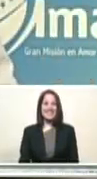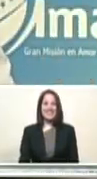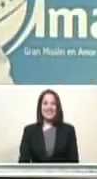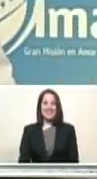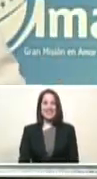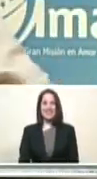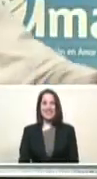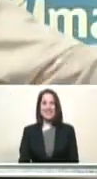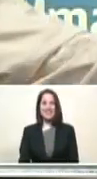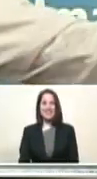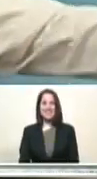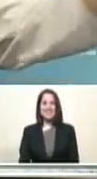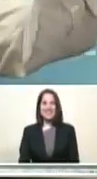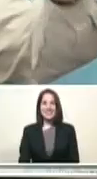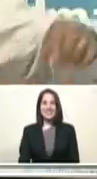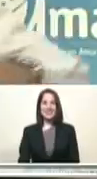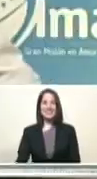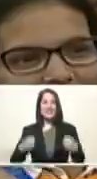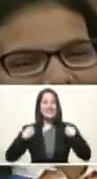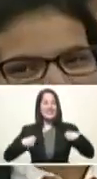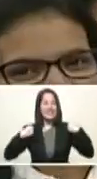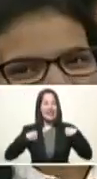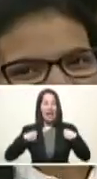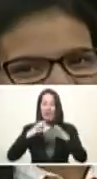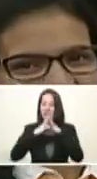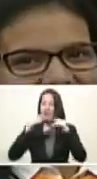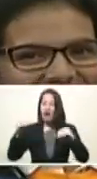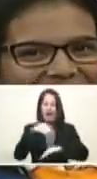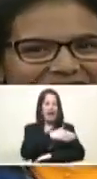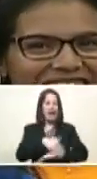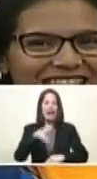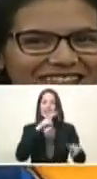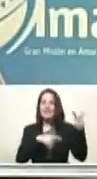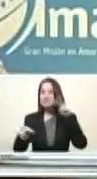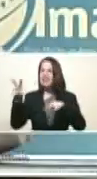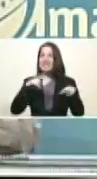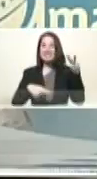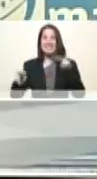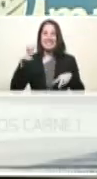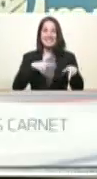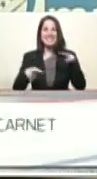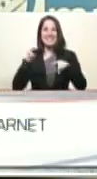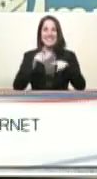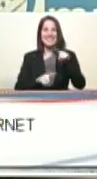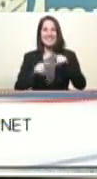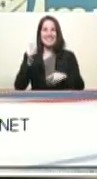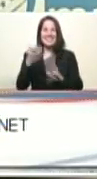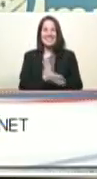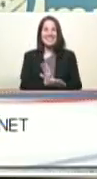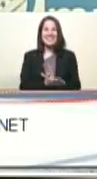vas, consigues el morral en las calles. A veces lo llevan los adultos.